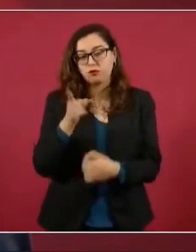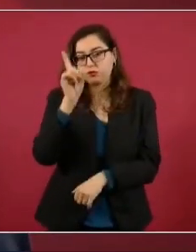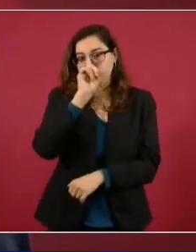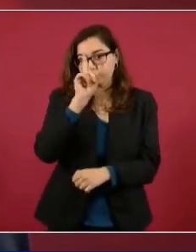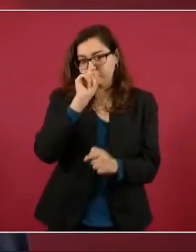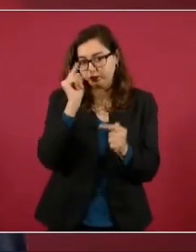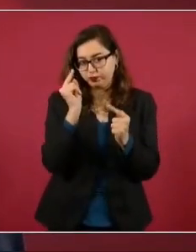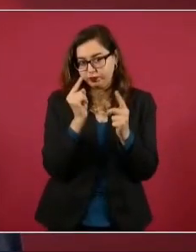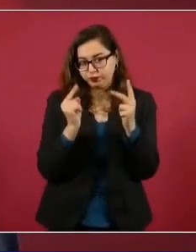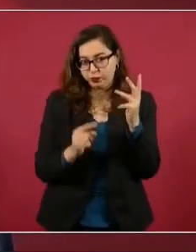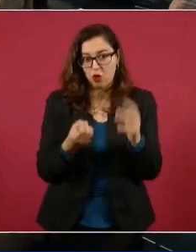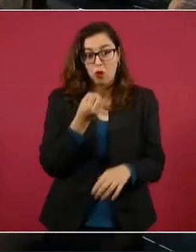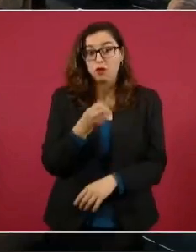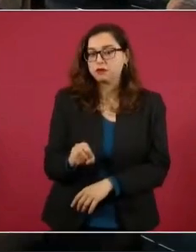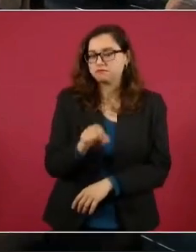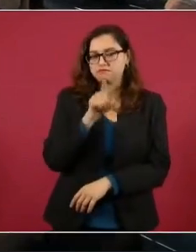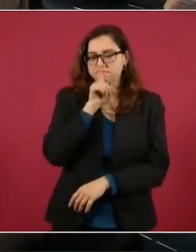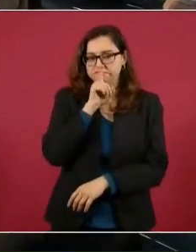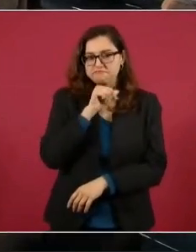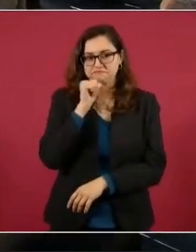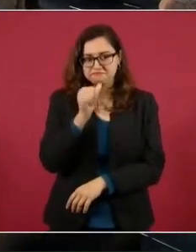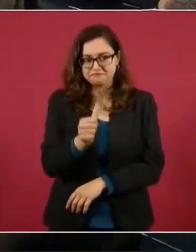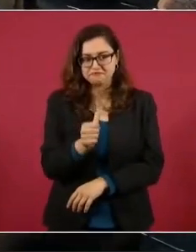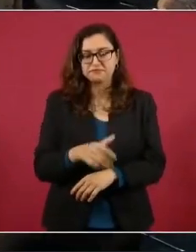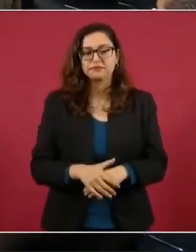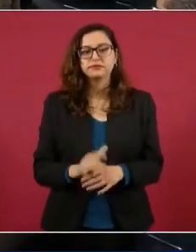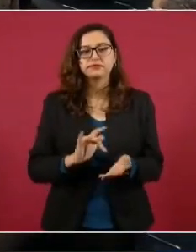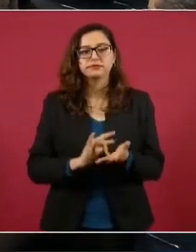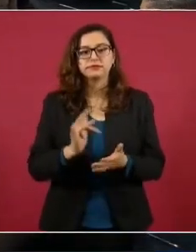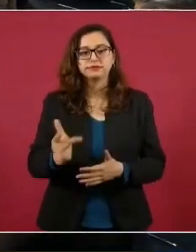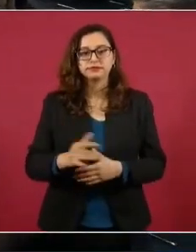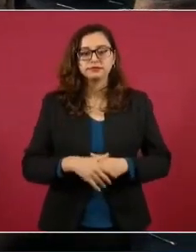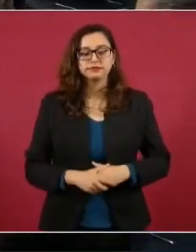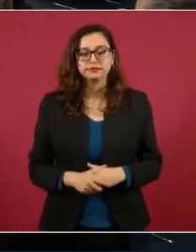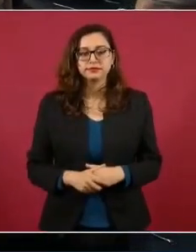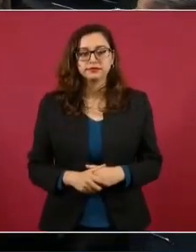ya son de carácter general. Gracias.